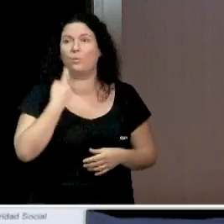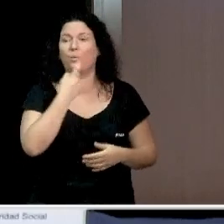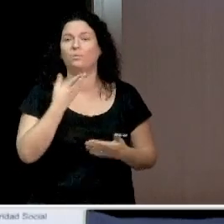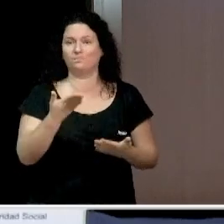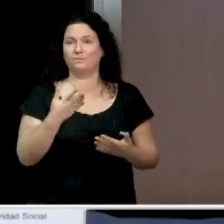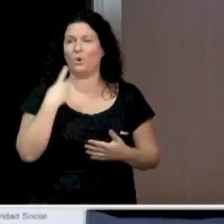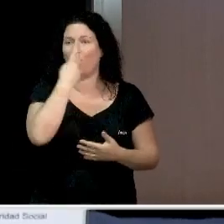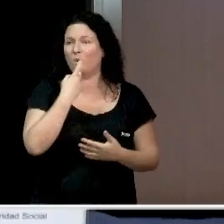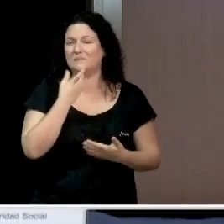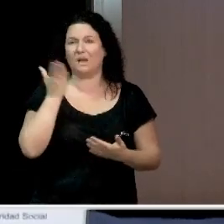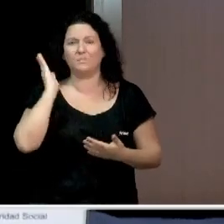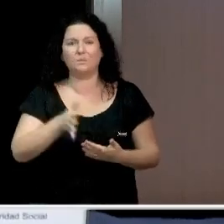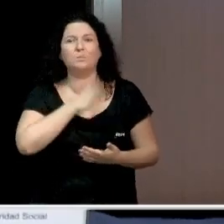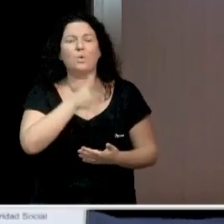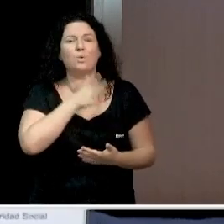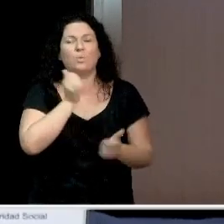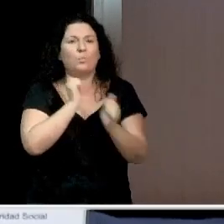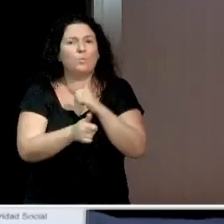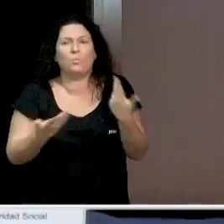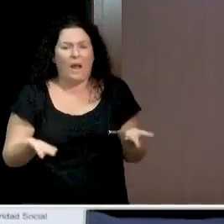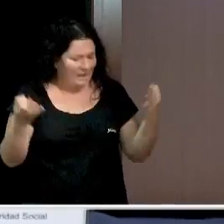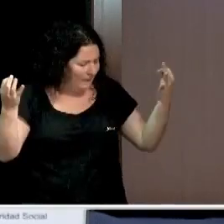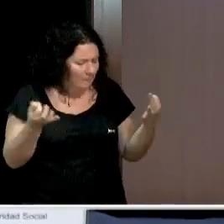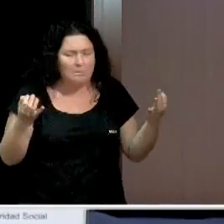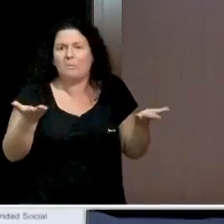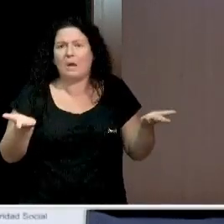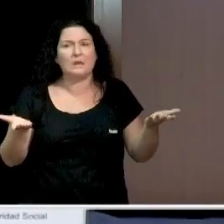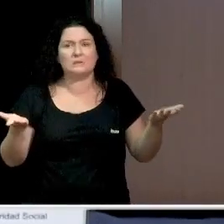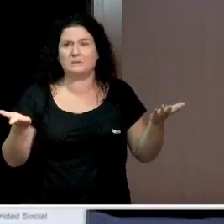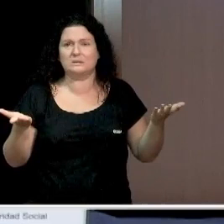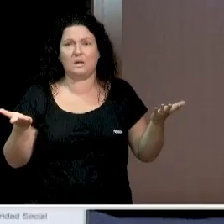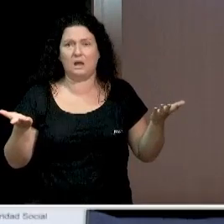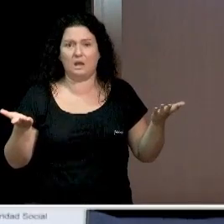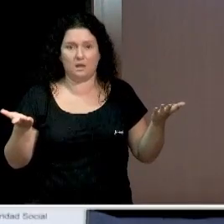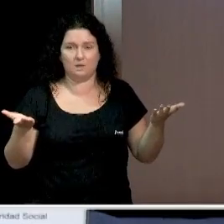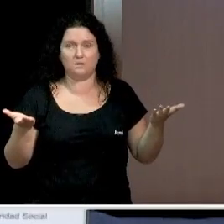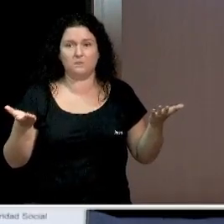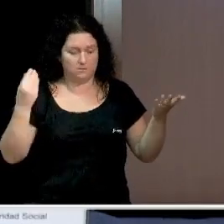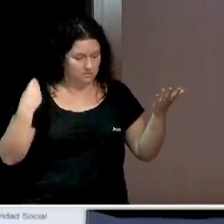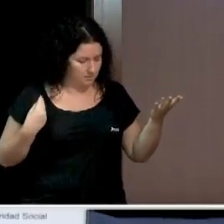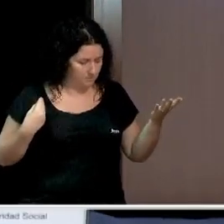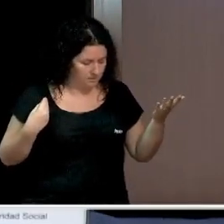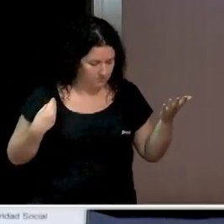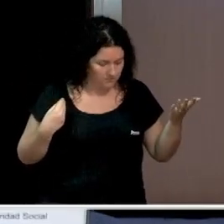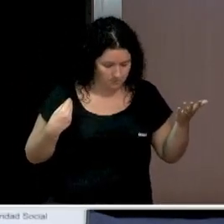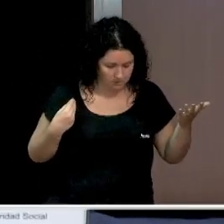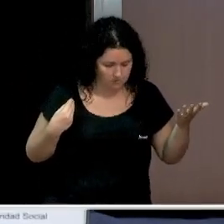integración laboral de las personas con discapacidad. ¿Qué pasa? Bueno, pues sobre la integración laboral